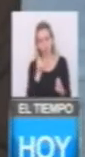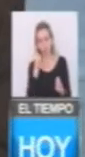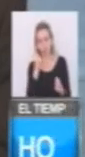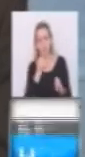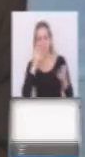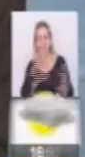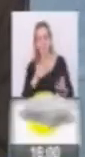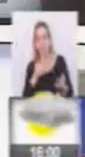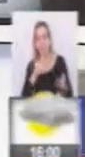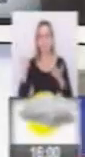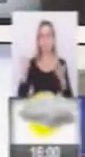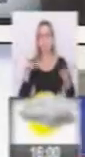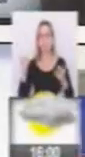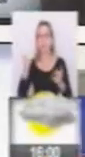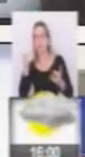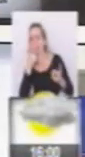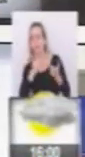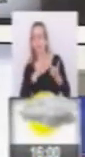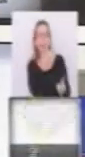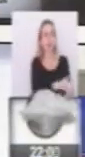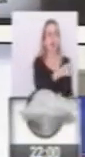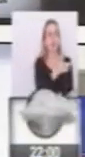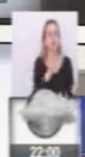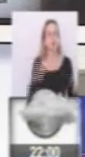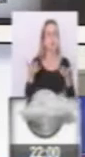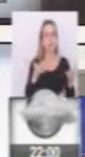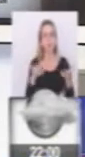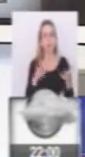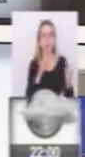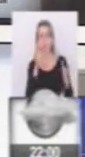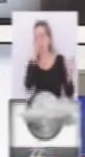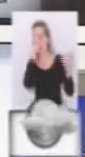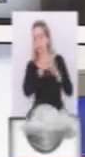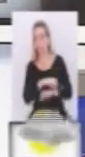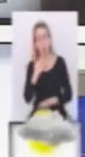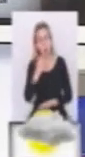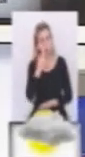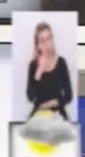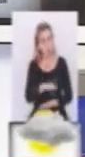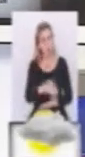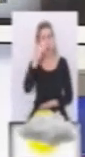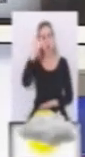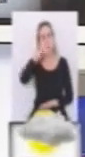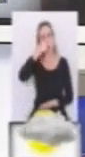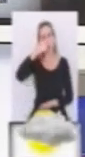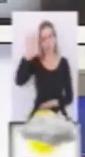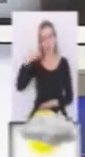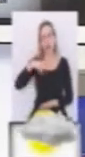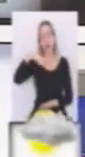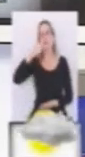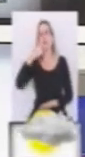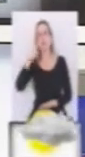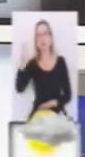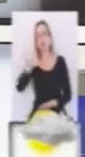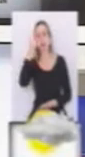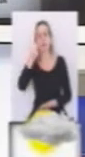gran equivocación. Son 5 millones de votos. 5 millones de votos. Te define la elección absolutamente. ¿Y Massa qué dice?